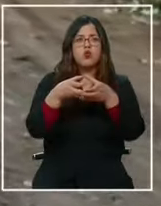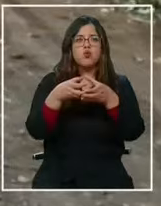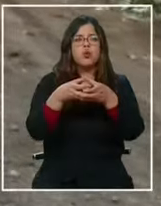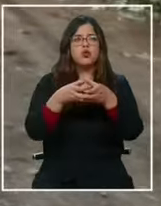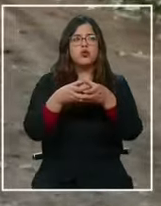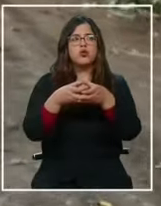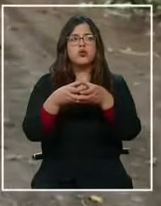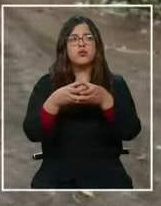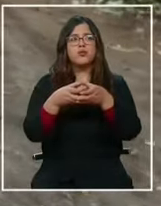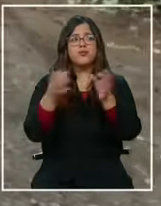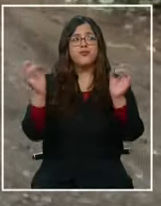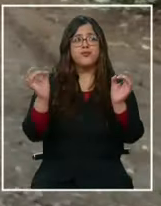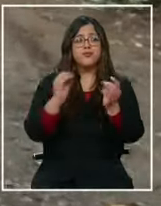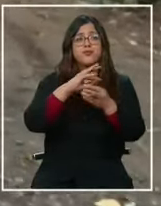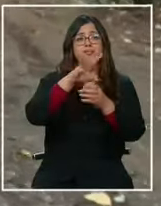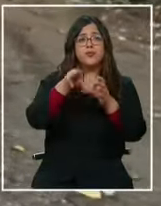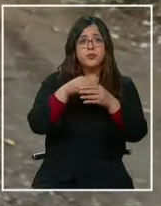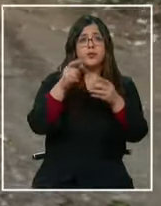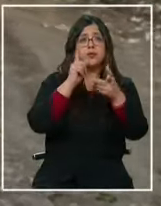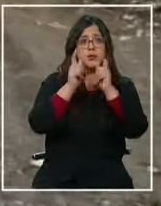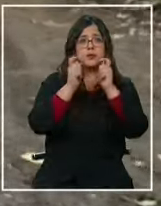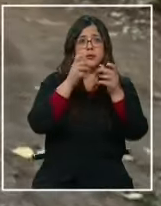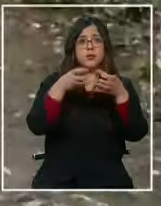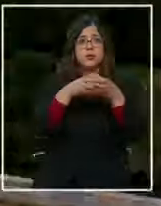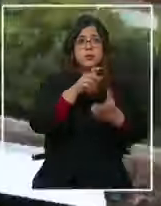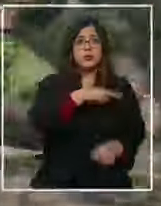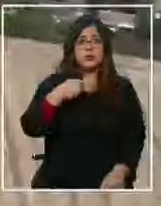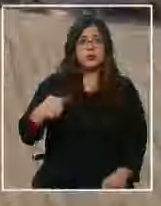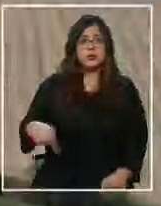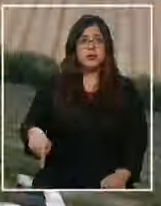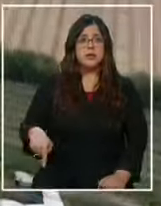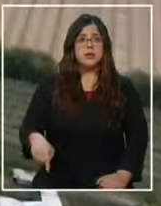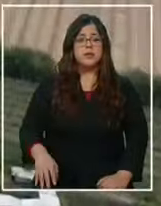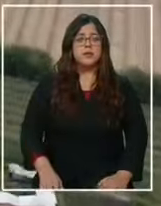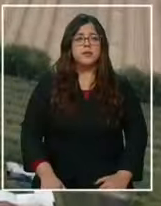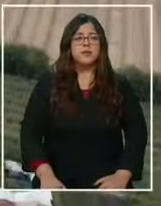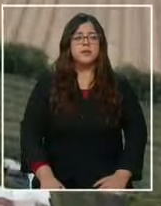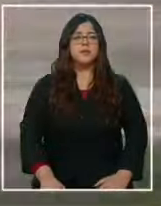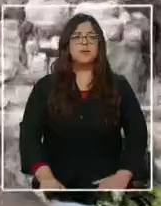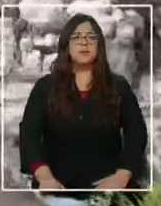organización que podría ser parte de una peligrosa mafia china.